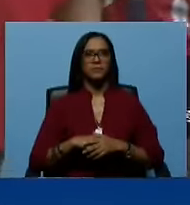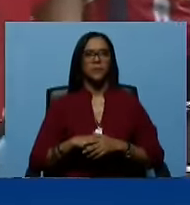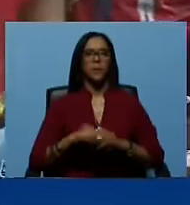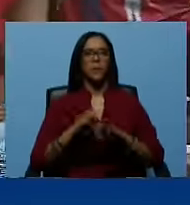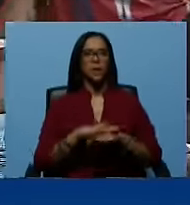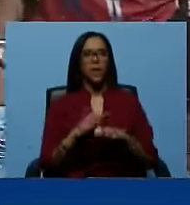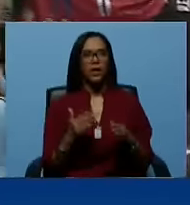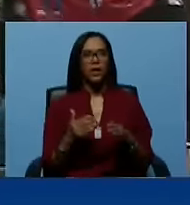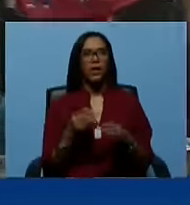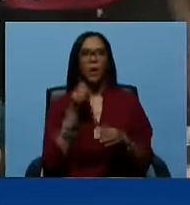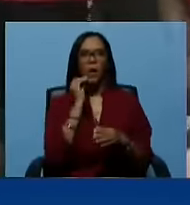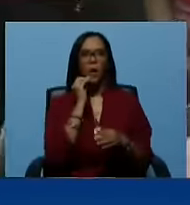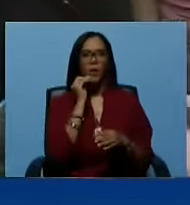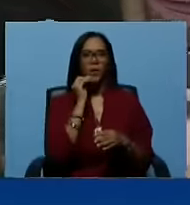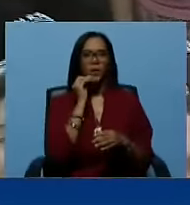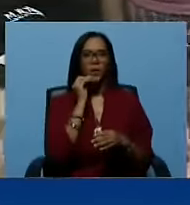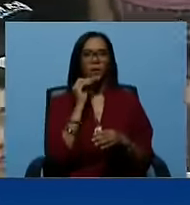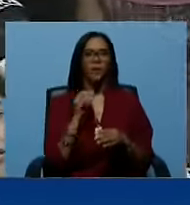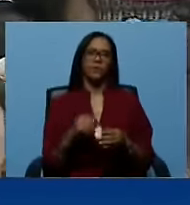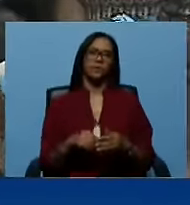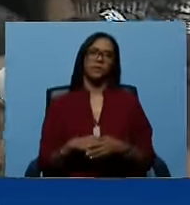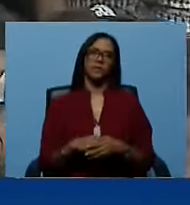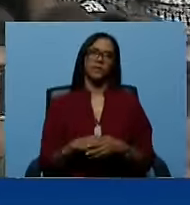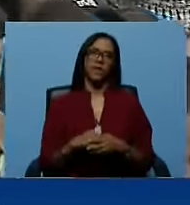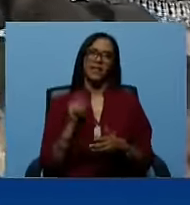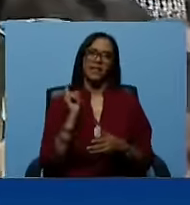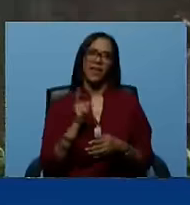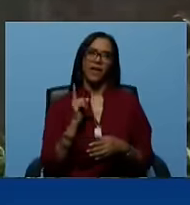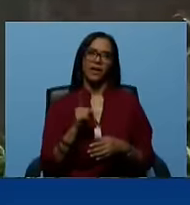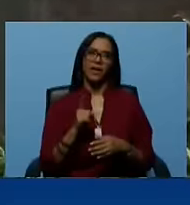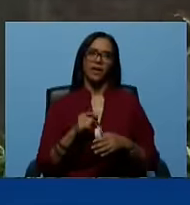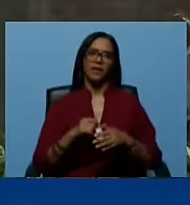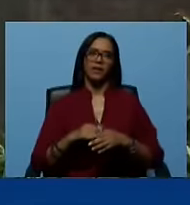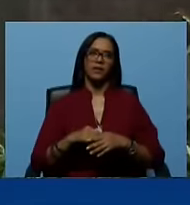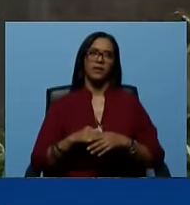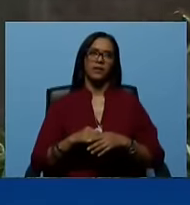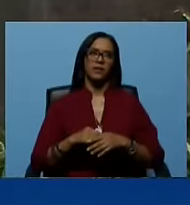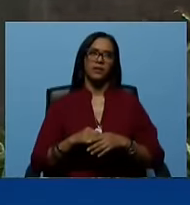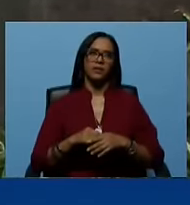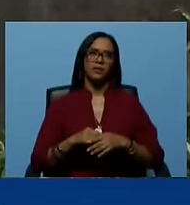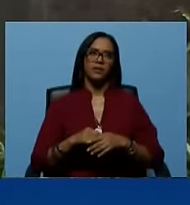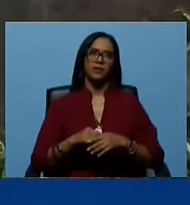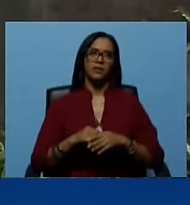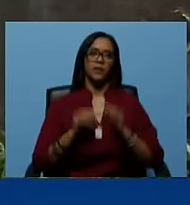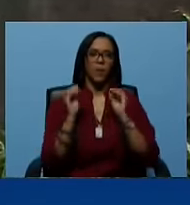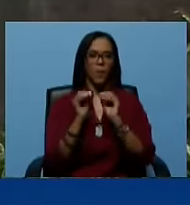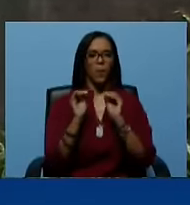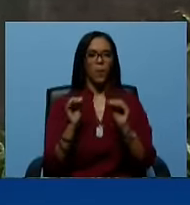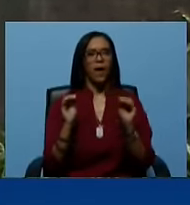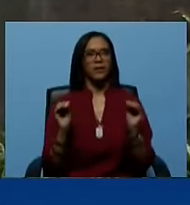porque la juventud debe ser convocante.